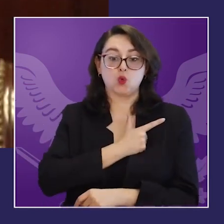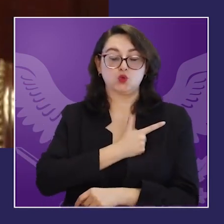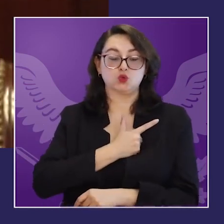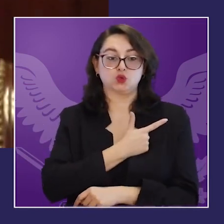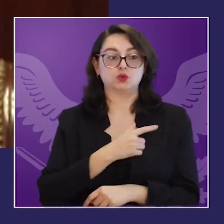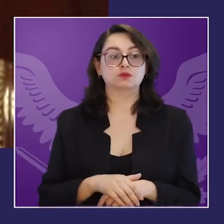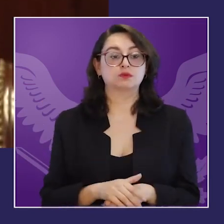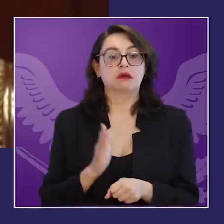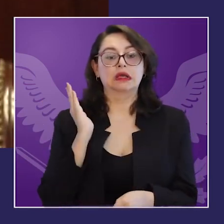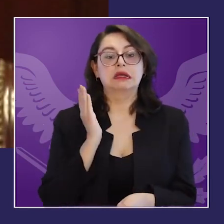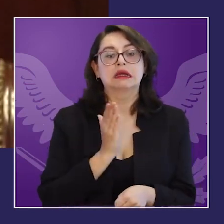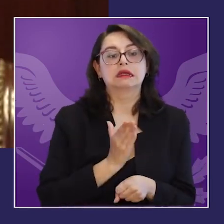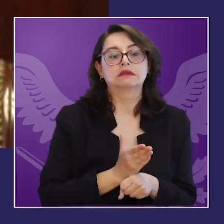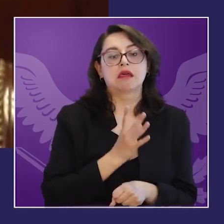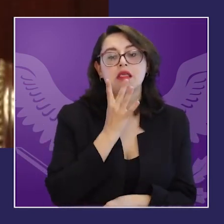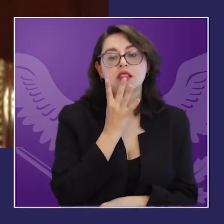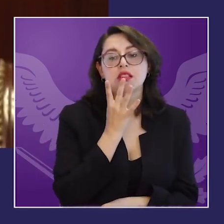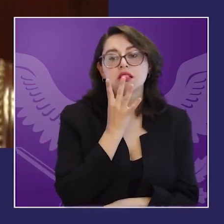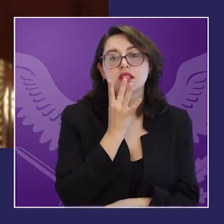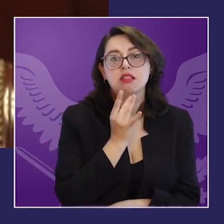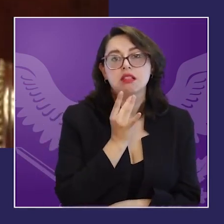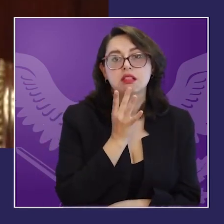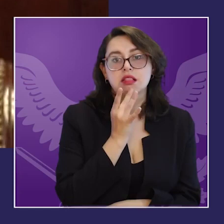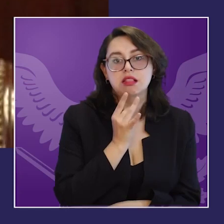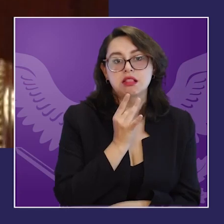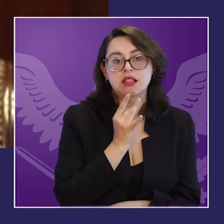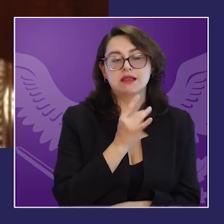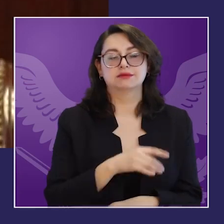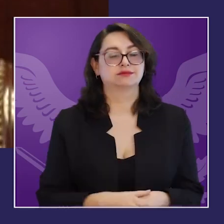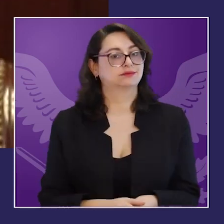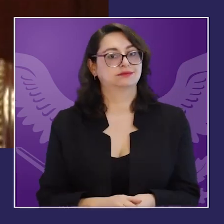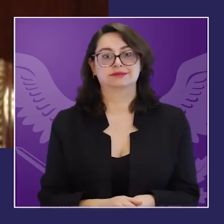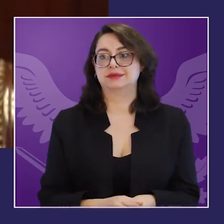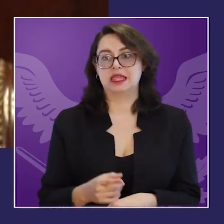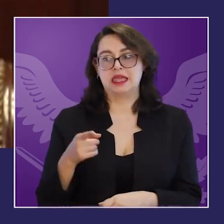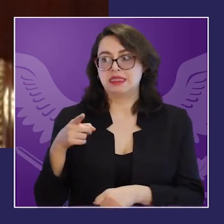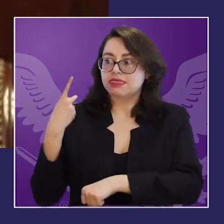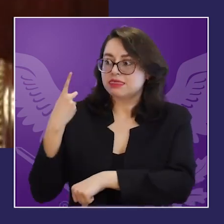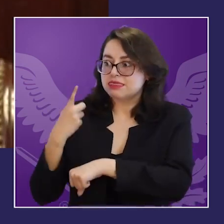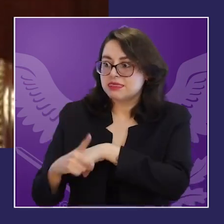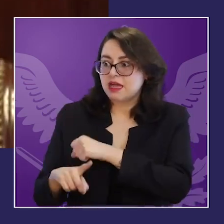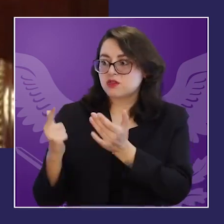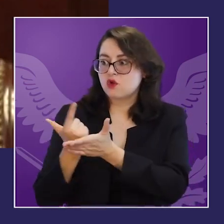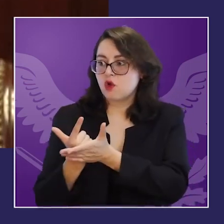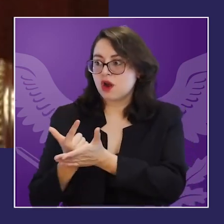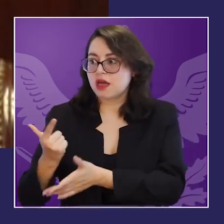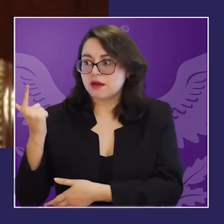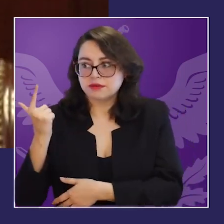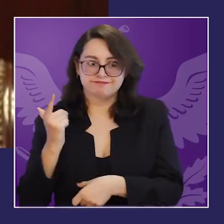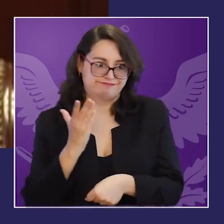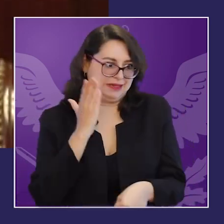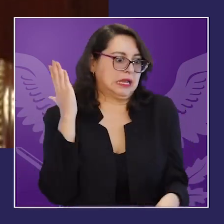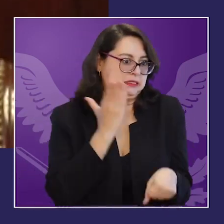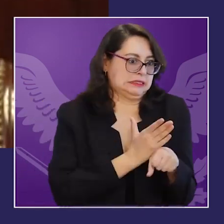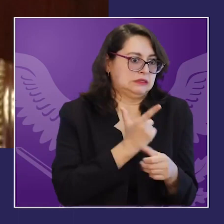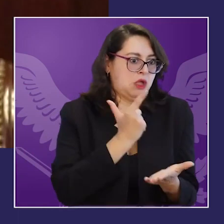es una pena proporcionada para un operador de justicia? ¿Qué es una pena proporcionada para las víctimas? ¿Qué es una pena